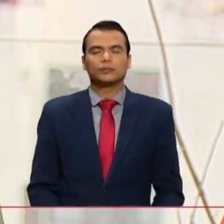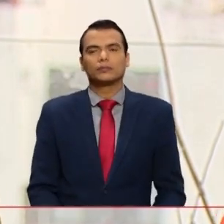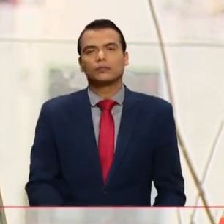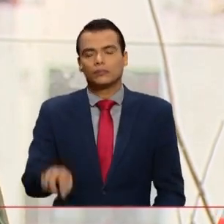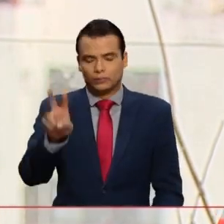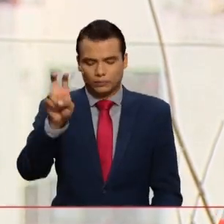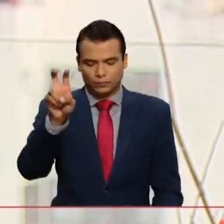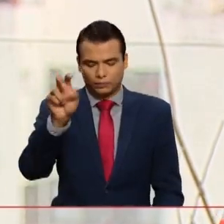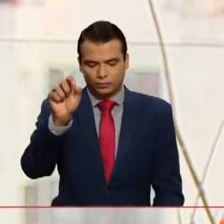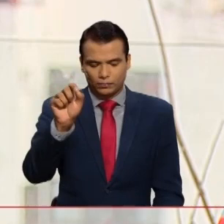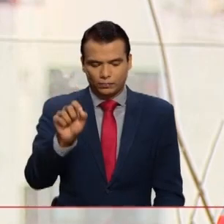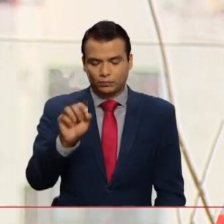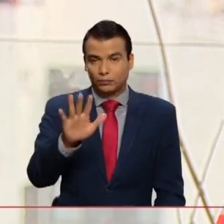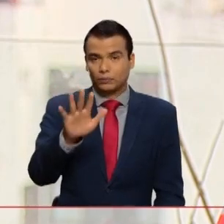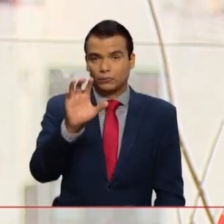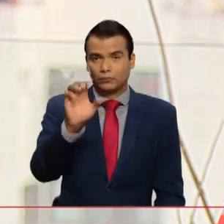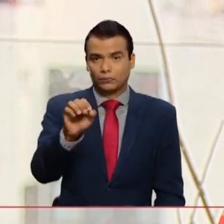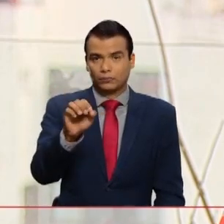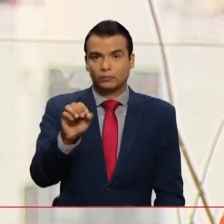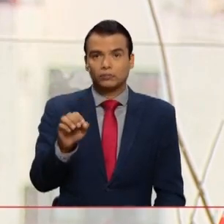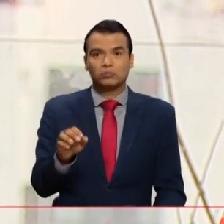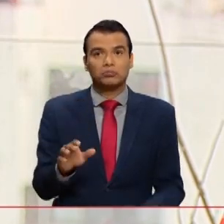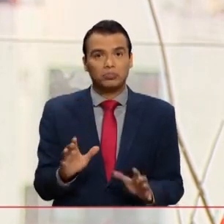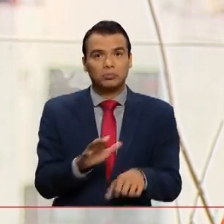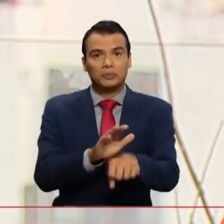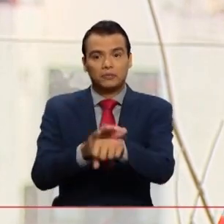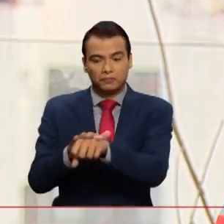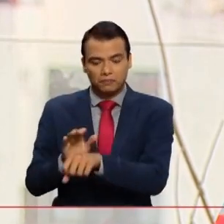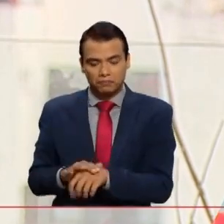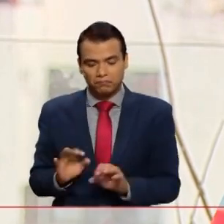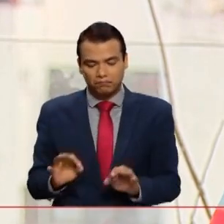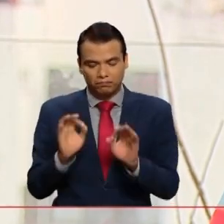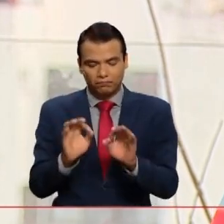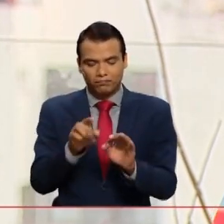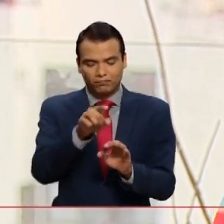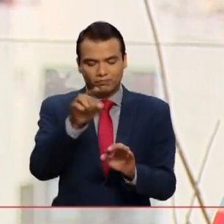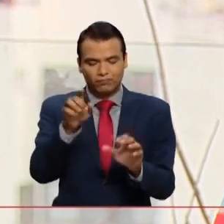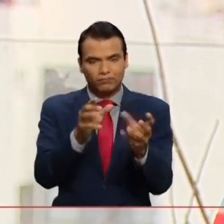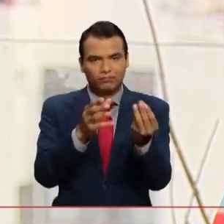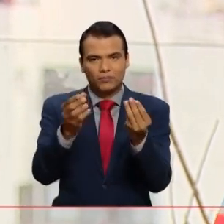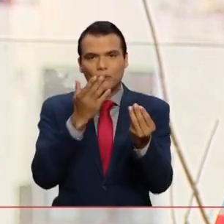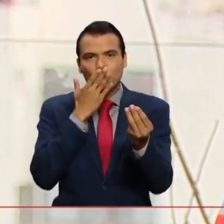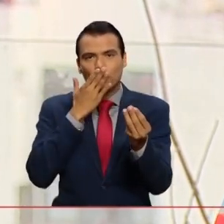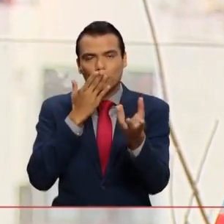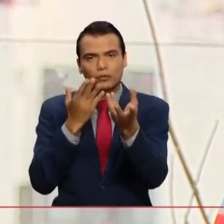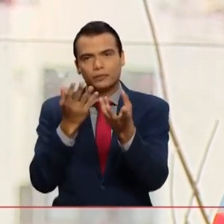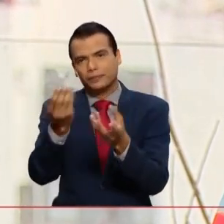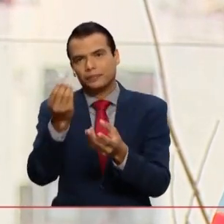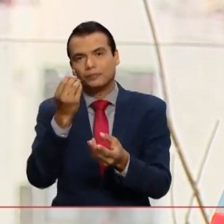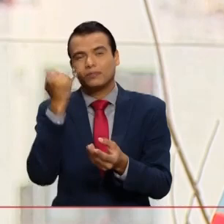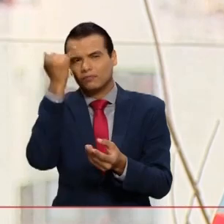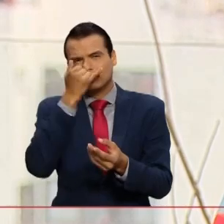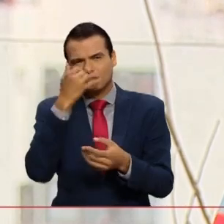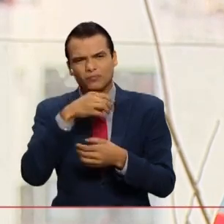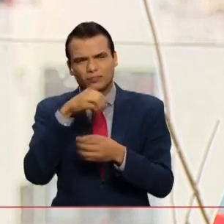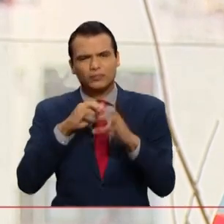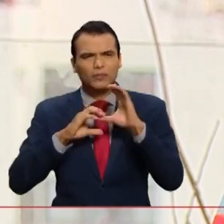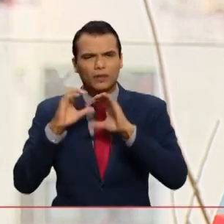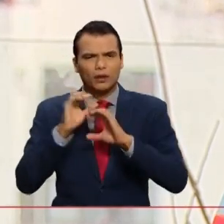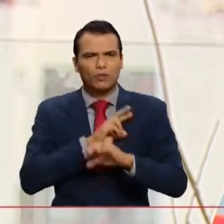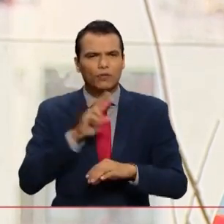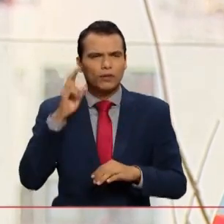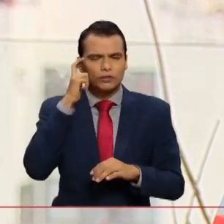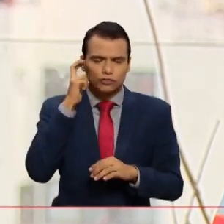7 de la mañana, 50 minutos, y hay buenas noticias para los pueblos indígenas y el pueblo afrodescendiente de los departamentos de Cauca,